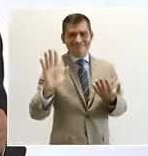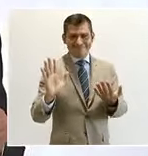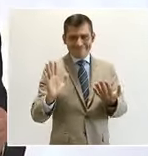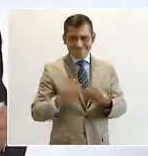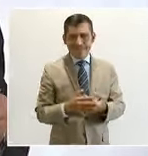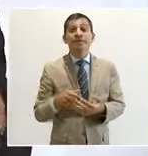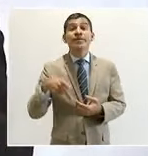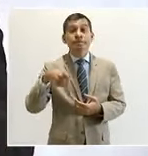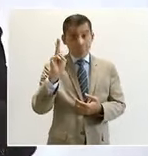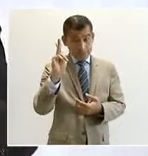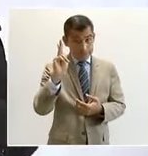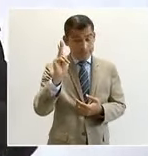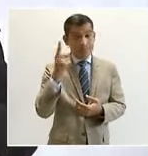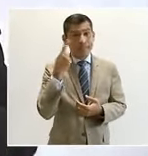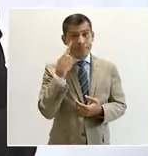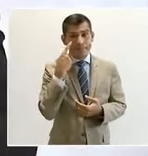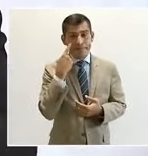también